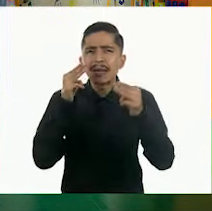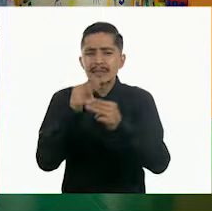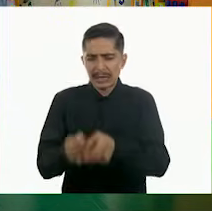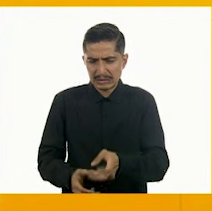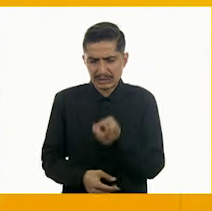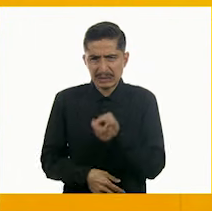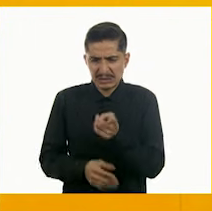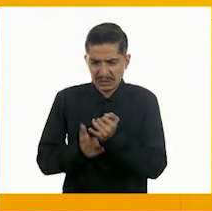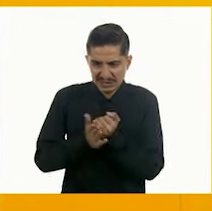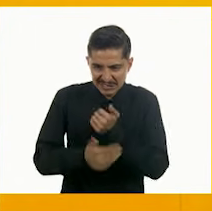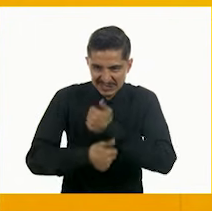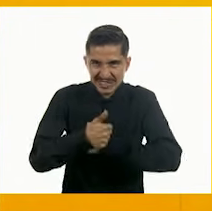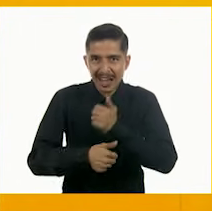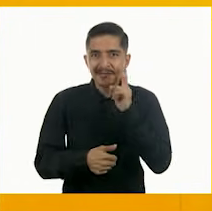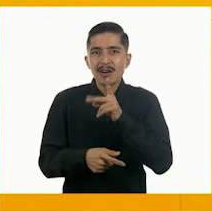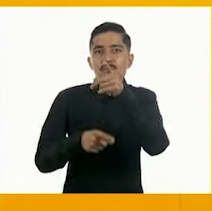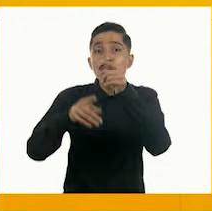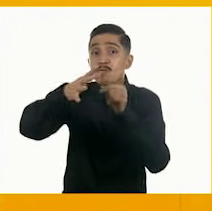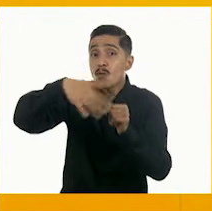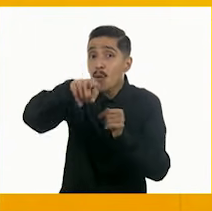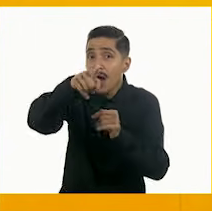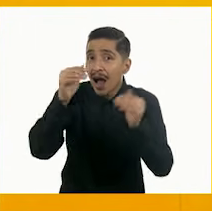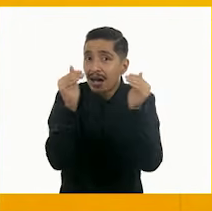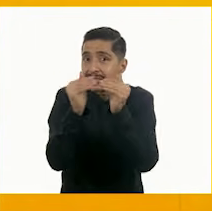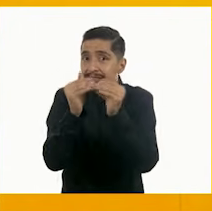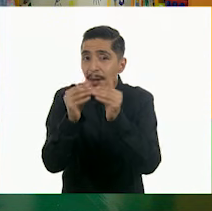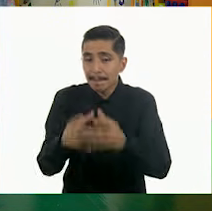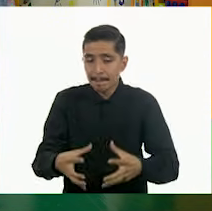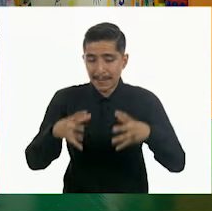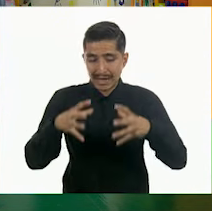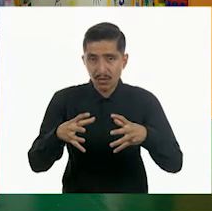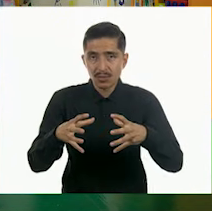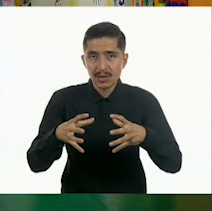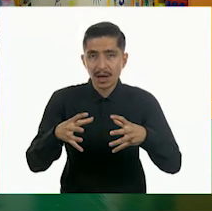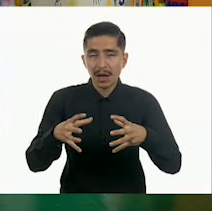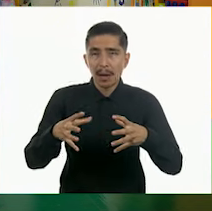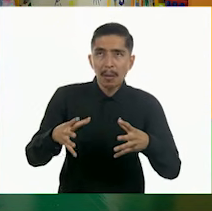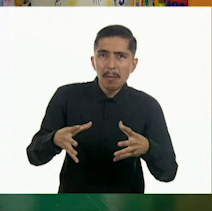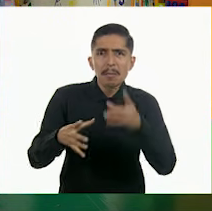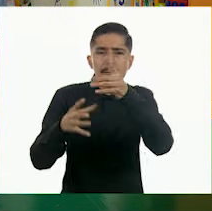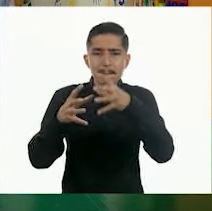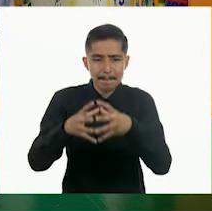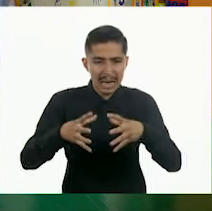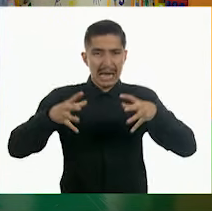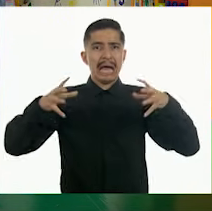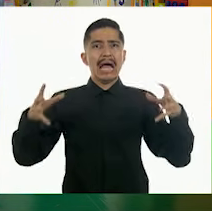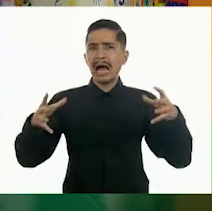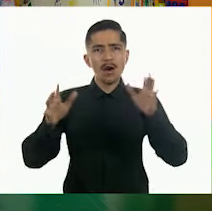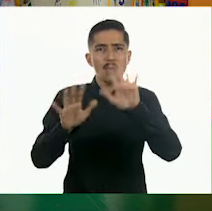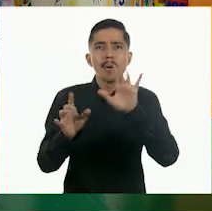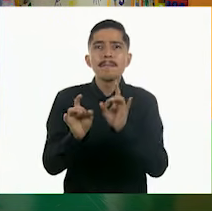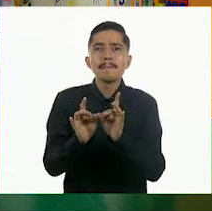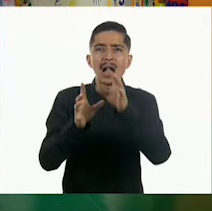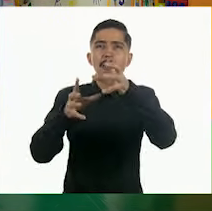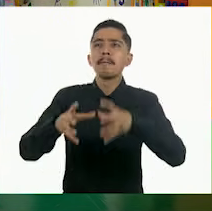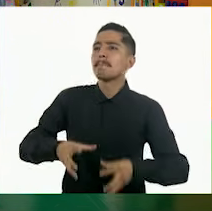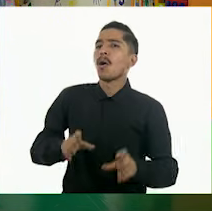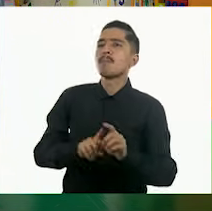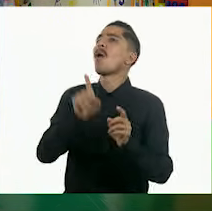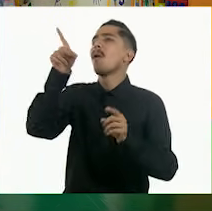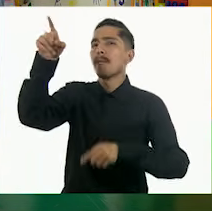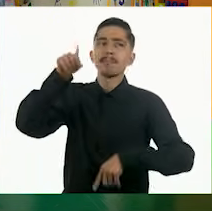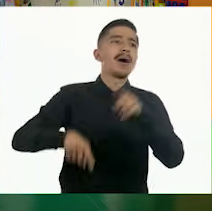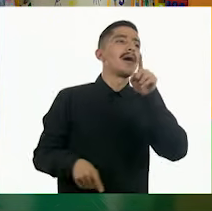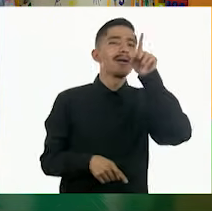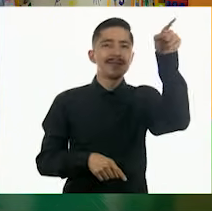reto. Muy bien. Vamos a buscar en nuestra casa una pelota. De preferencia que no sea muy grande para no romper algo en nuestra casa. Claro. O nos